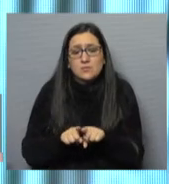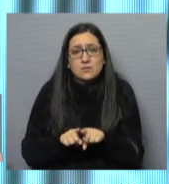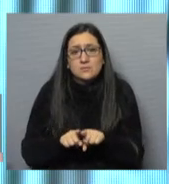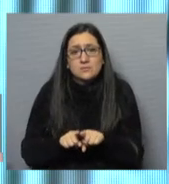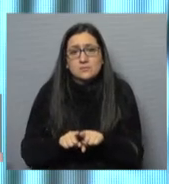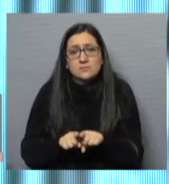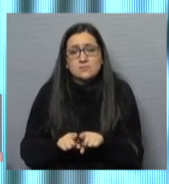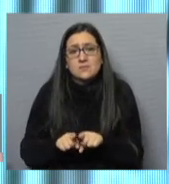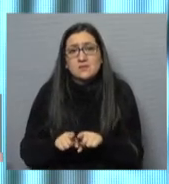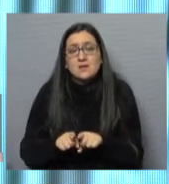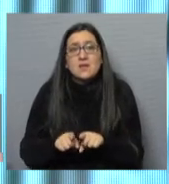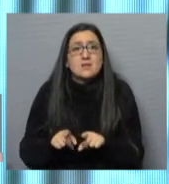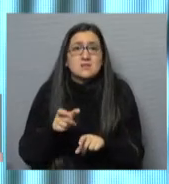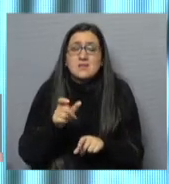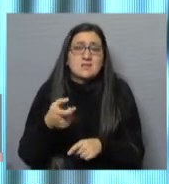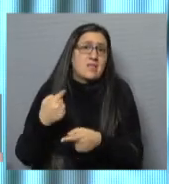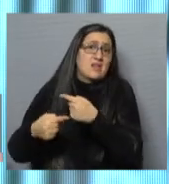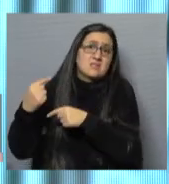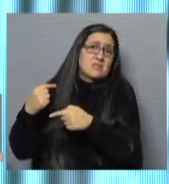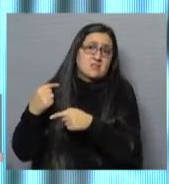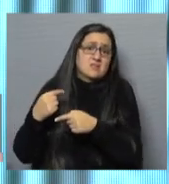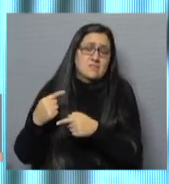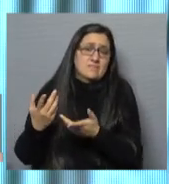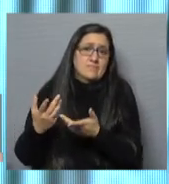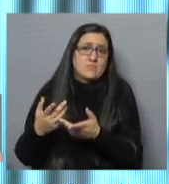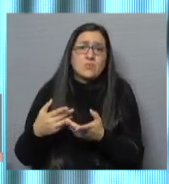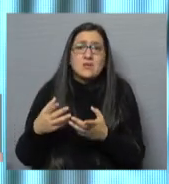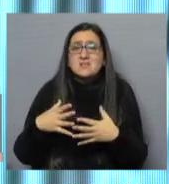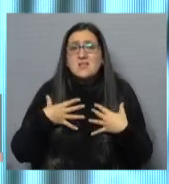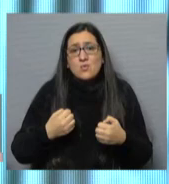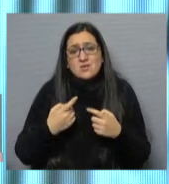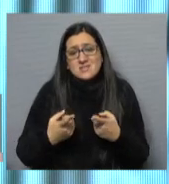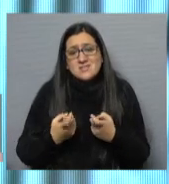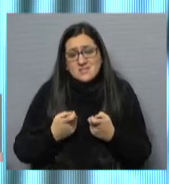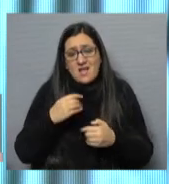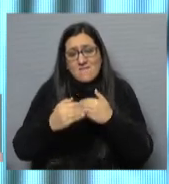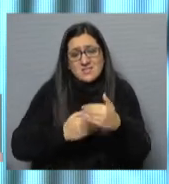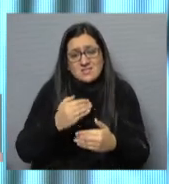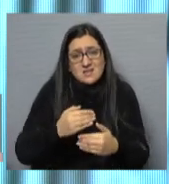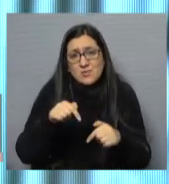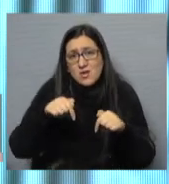decía el doctor Crotogini. Sí. Estar igual en salud es atrasarse.